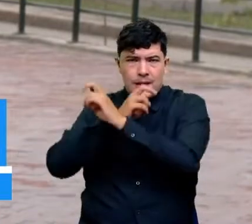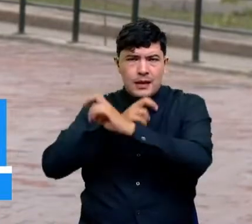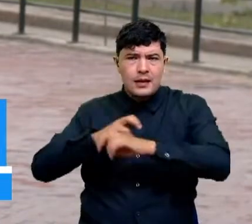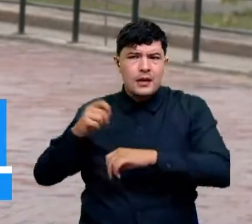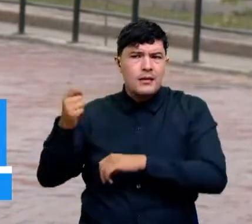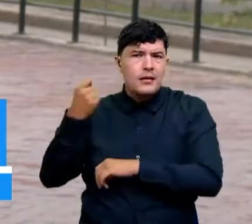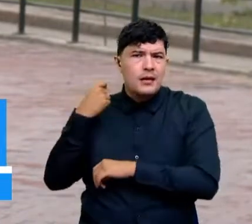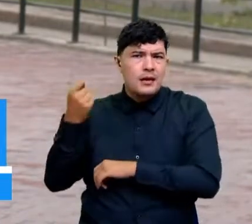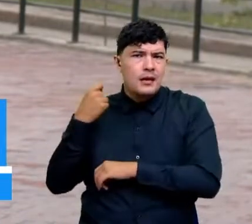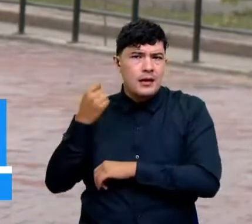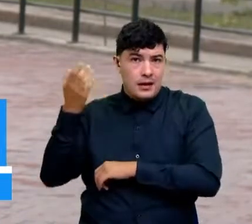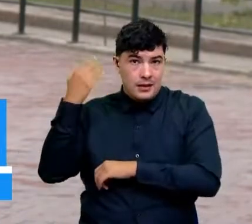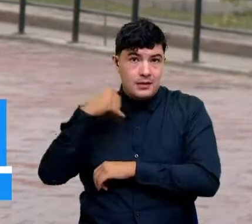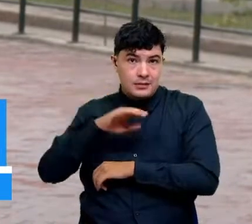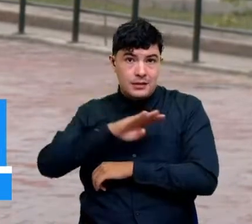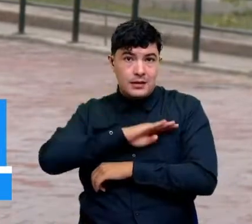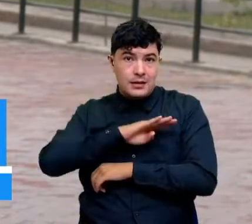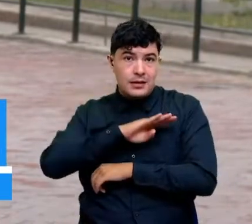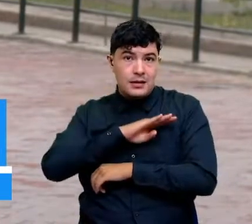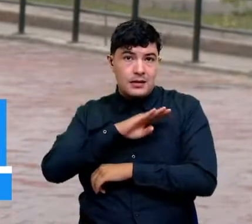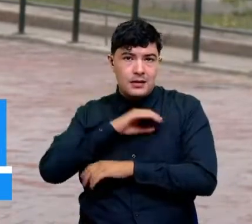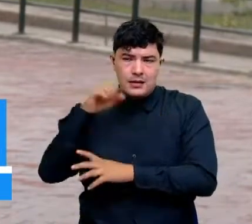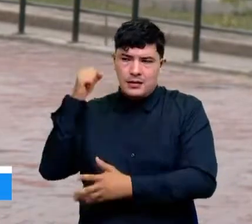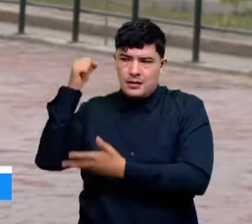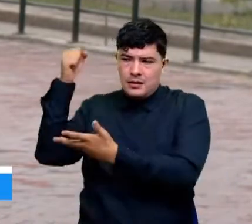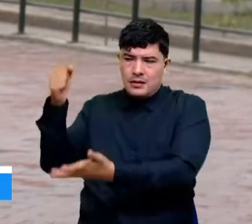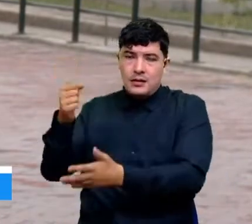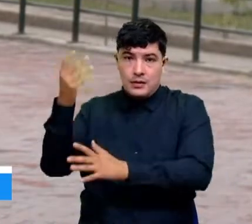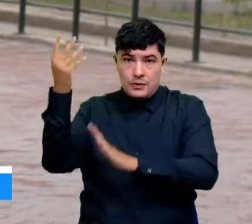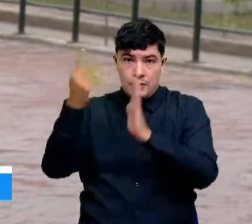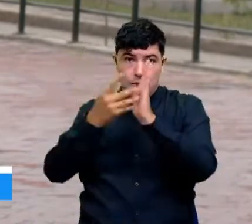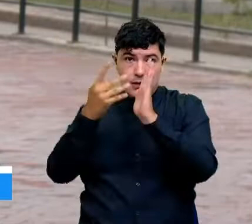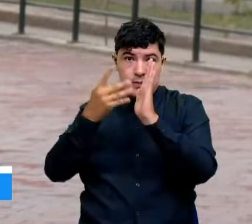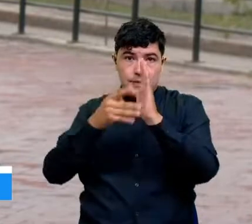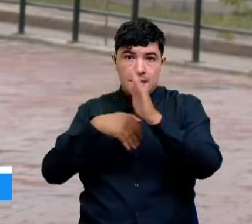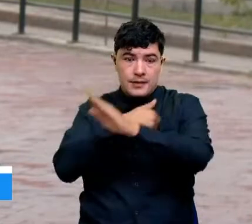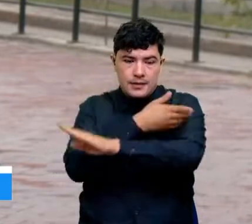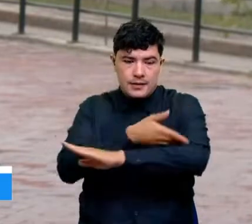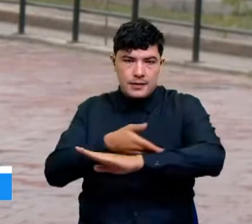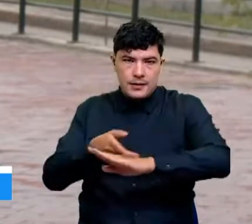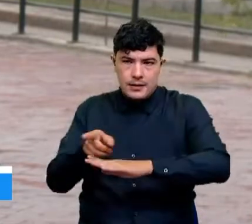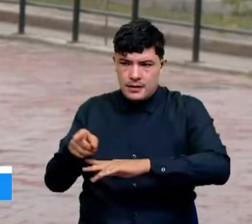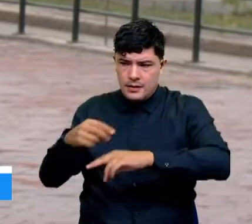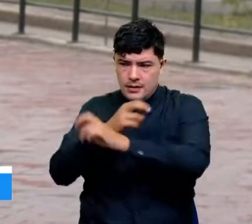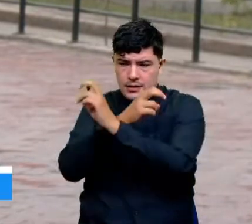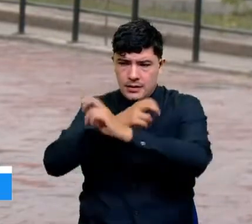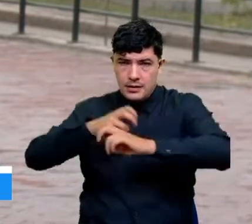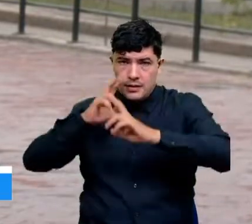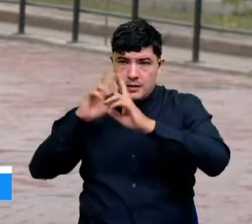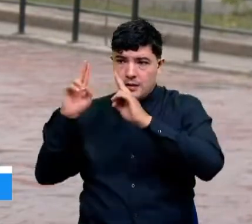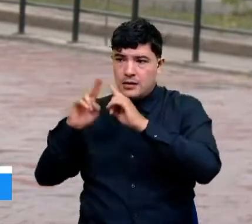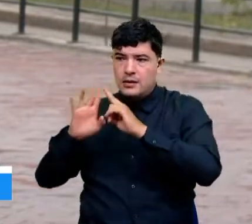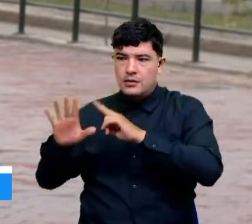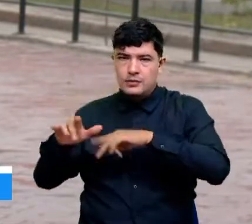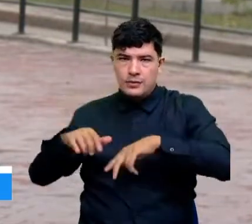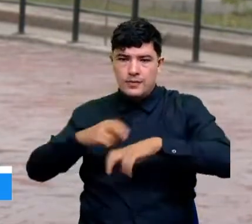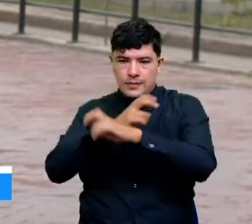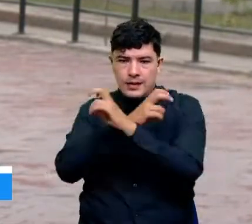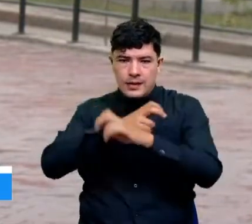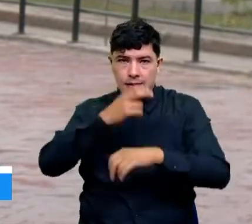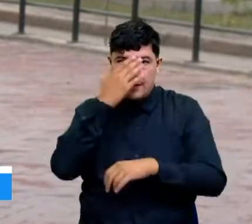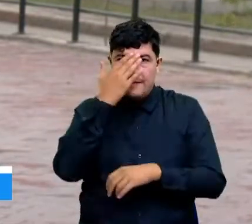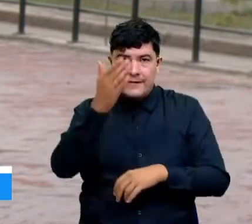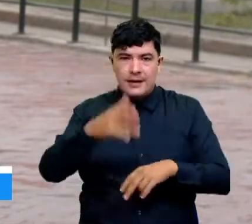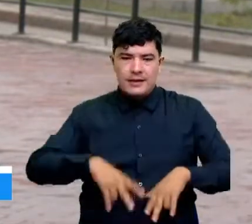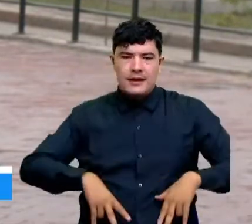remodelado por la anterior administración de Cúcuta, en la que se invirtieron más de 4.000 millones de pesos. El parque es conocido como el Parque de la Vida porque queda al frente